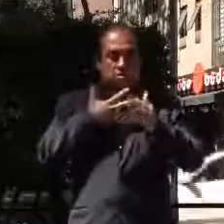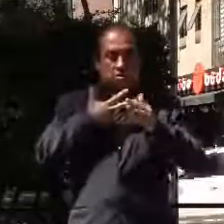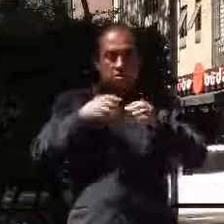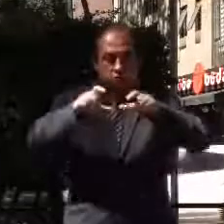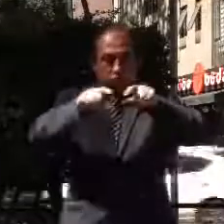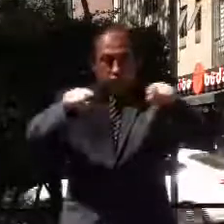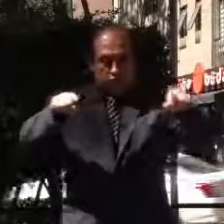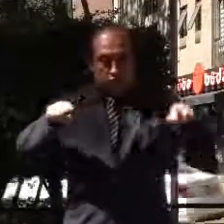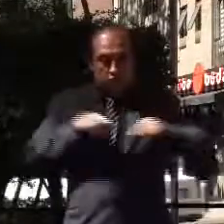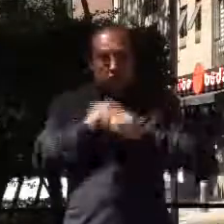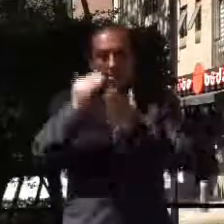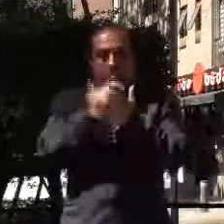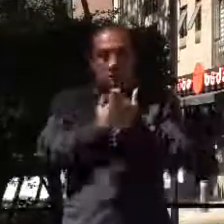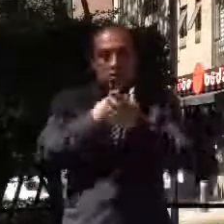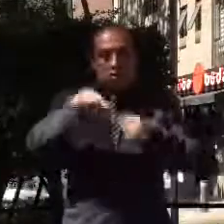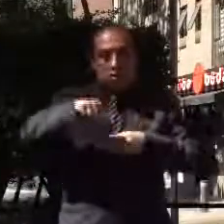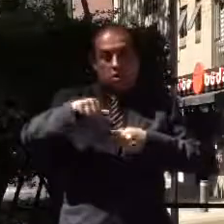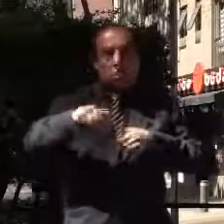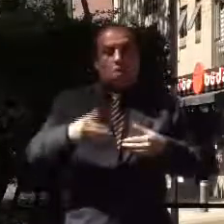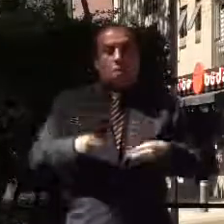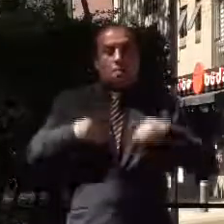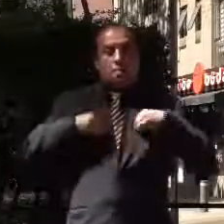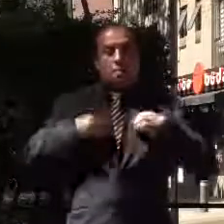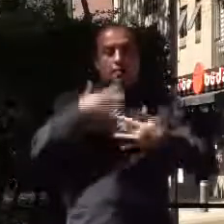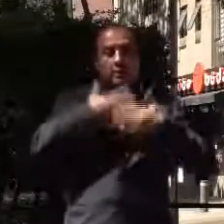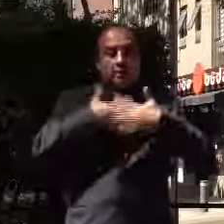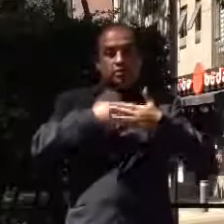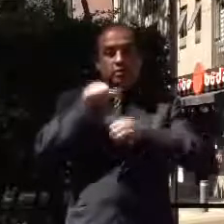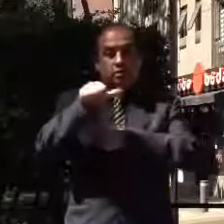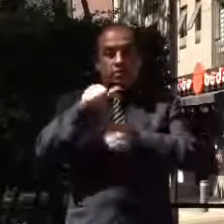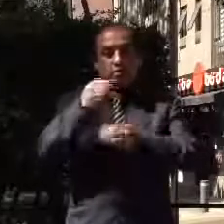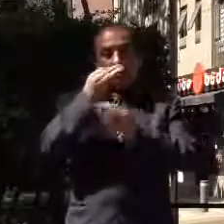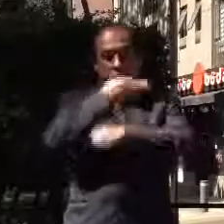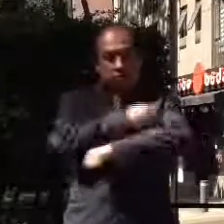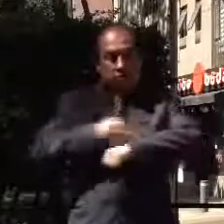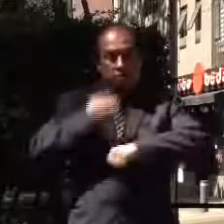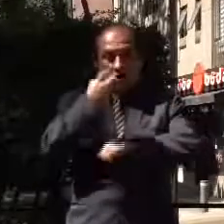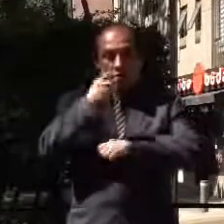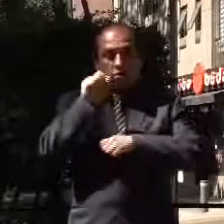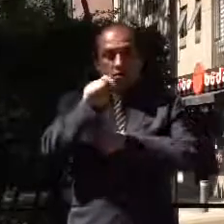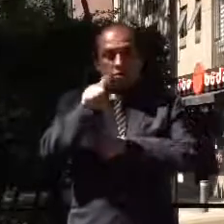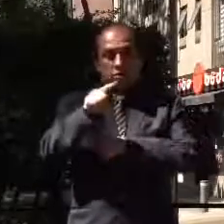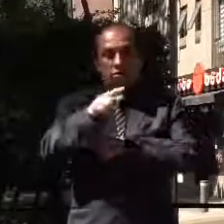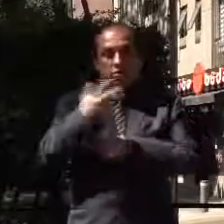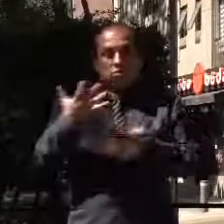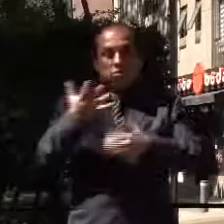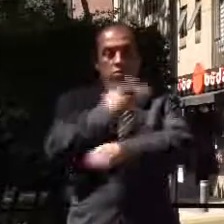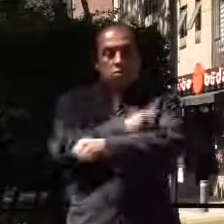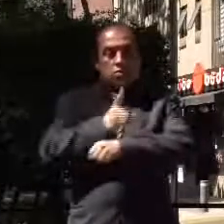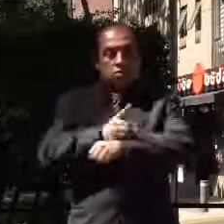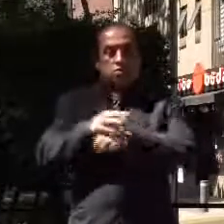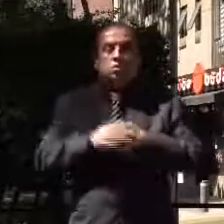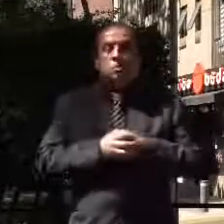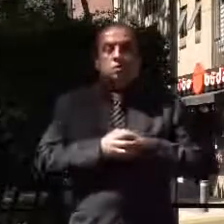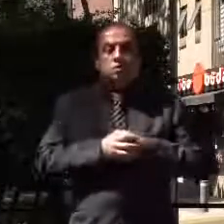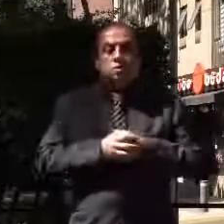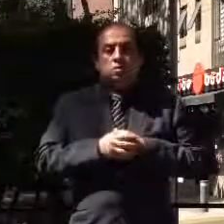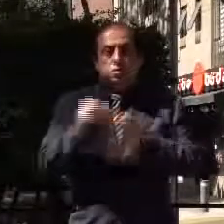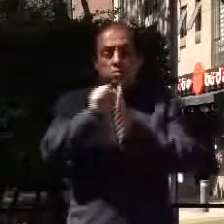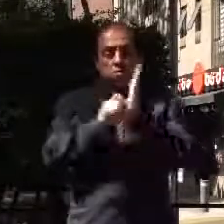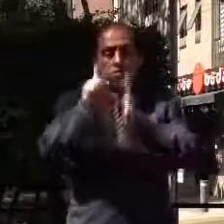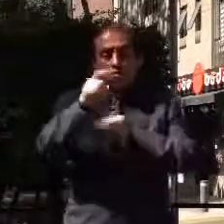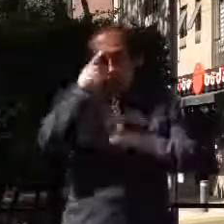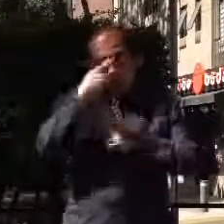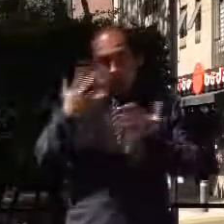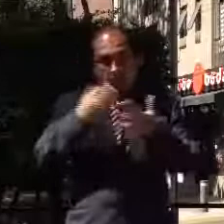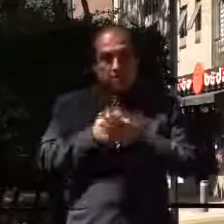viven 15 o 16 familias. También esa parte la hemos coordinado muy bien con el sistema de aguas para ir haciendo esta inversión, esta